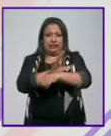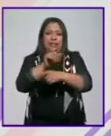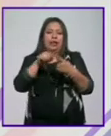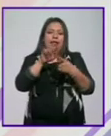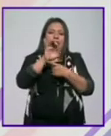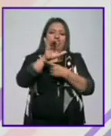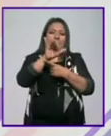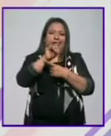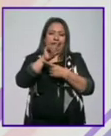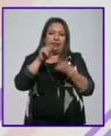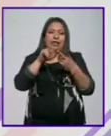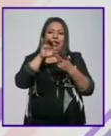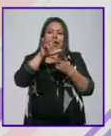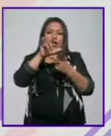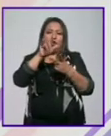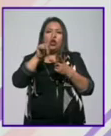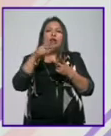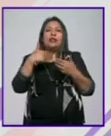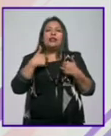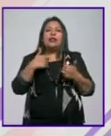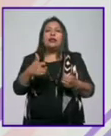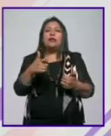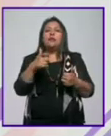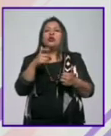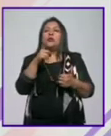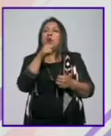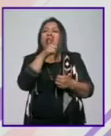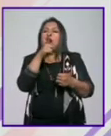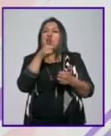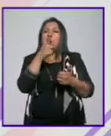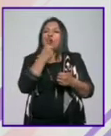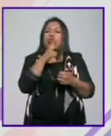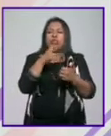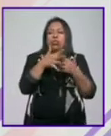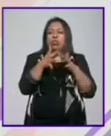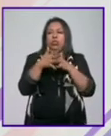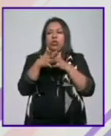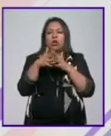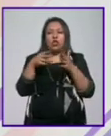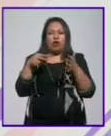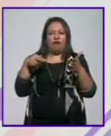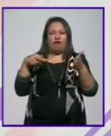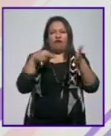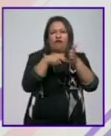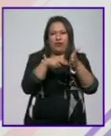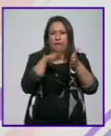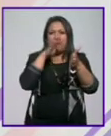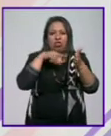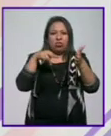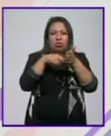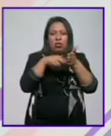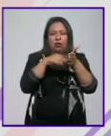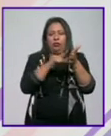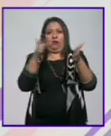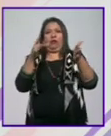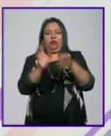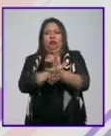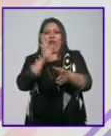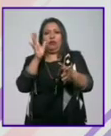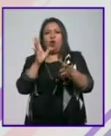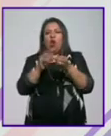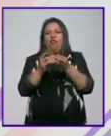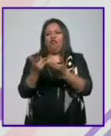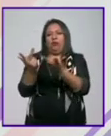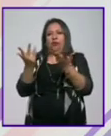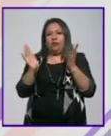electrónica, si la entendemos como una metalengua, pues si conecto mal una clavija, me da un toque o se lleva mi